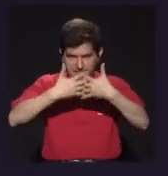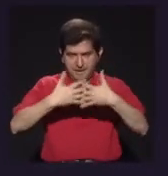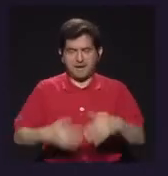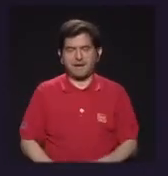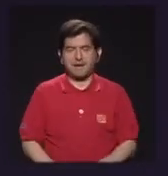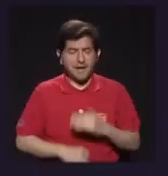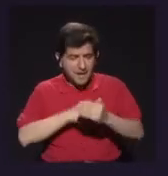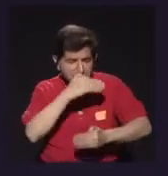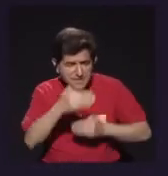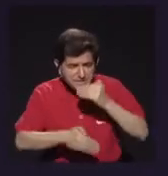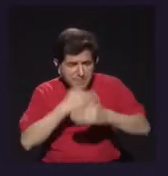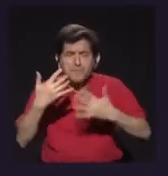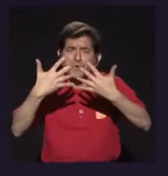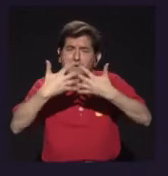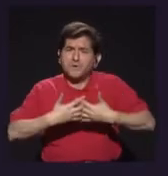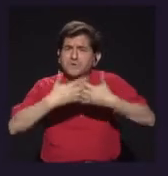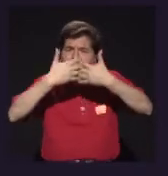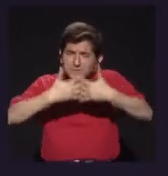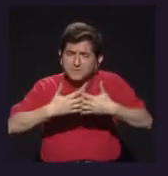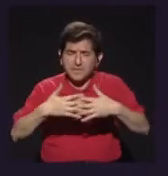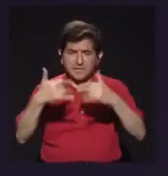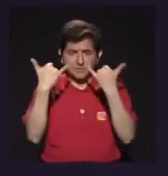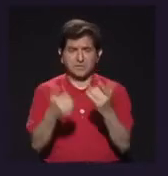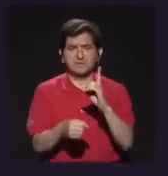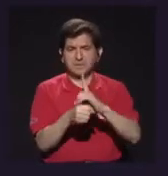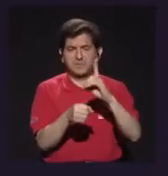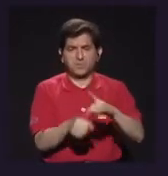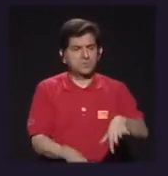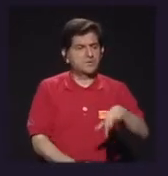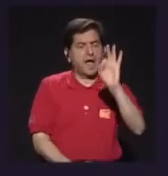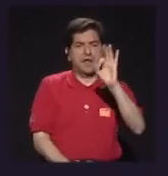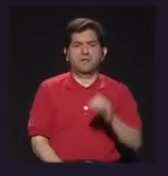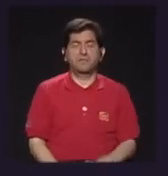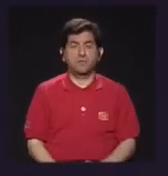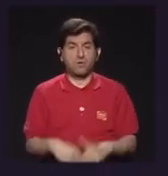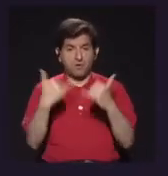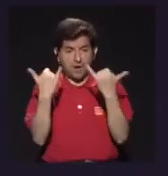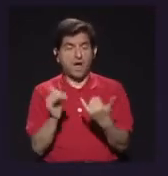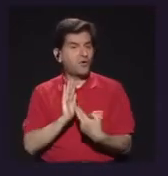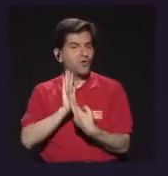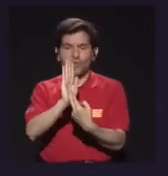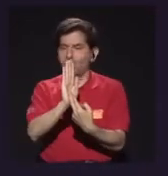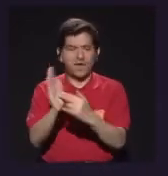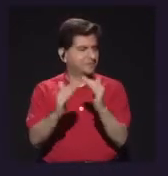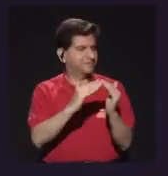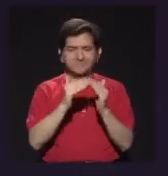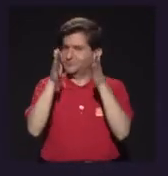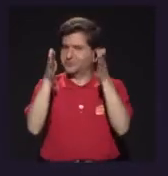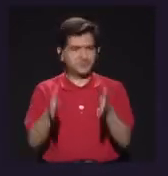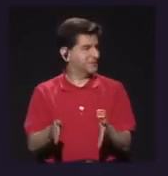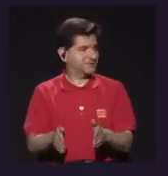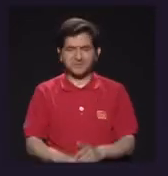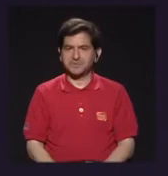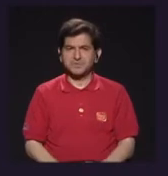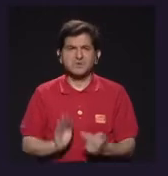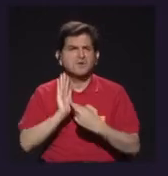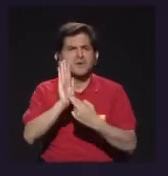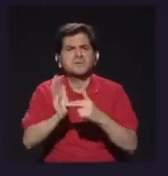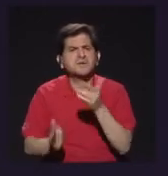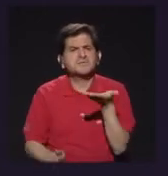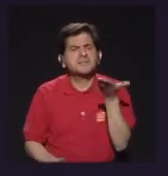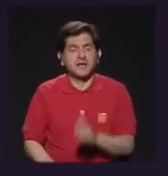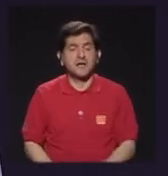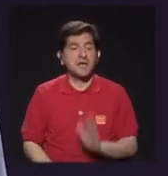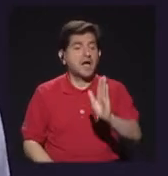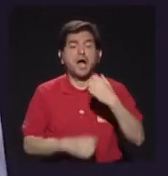corporativización de la política es decir ya un diputado electo en estos días no viene a representar a la ciudadanía de costa rica viene a representar a su